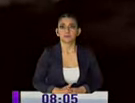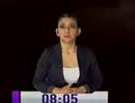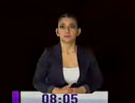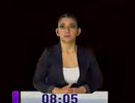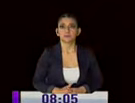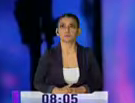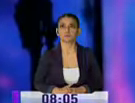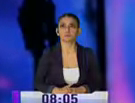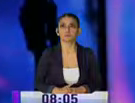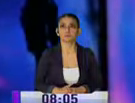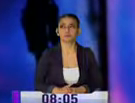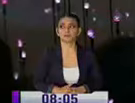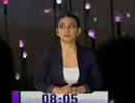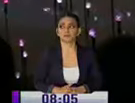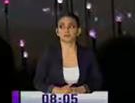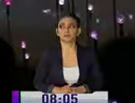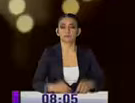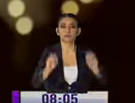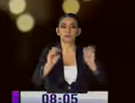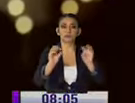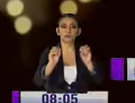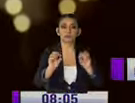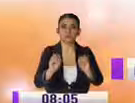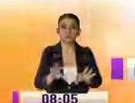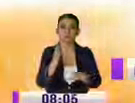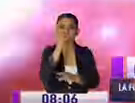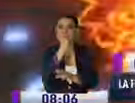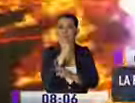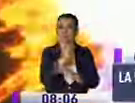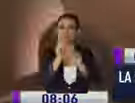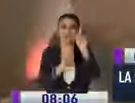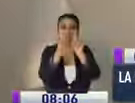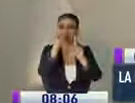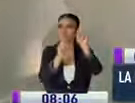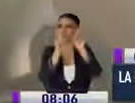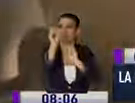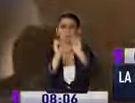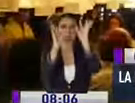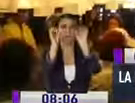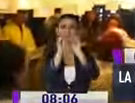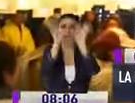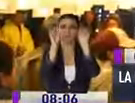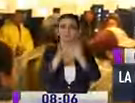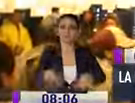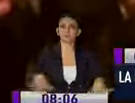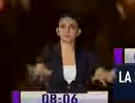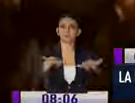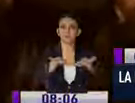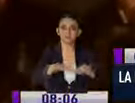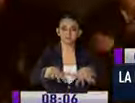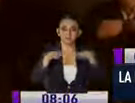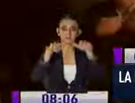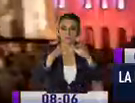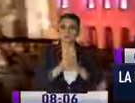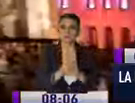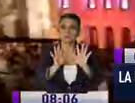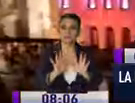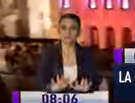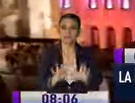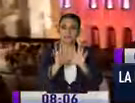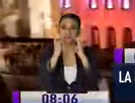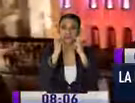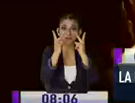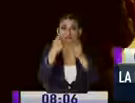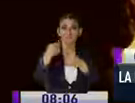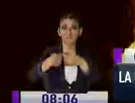Una luz por cada deseo cumplido. Un despliegue de estrellas centellantes en medio de los humanos. Eso es